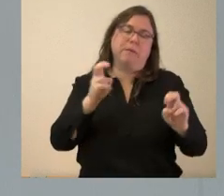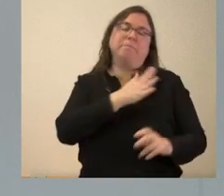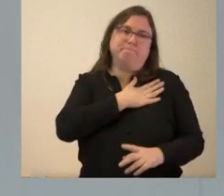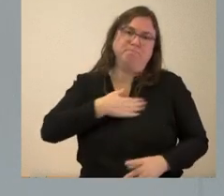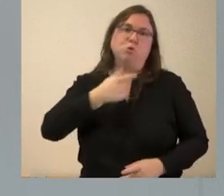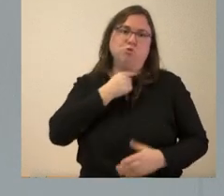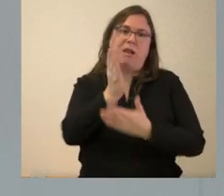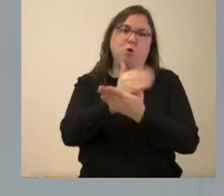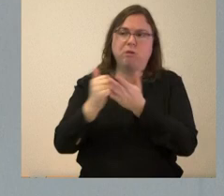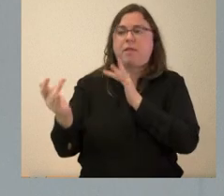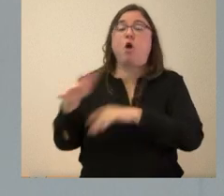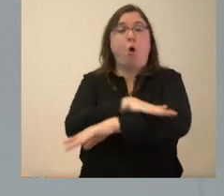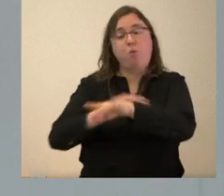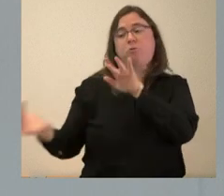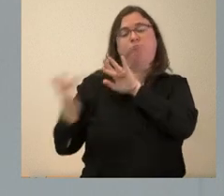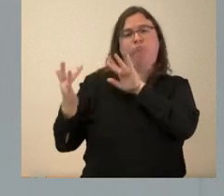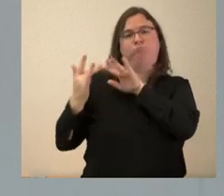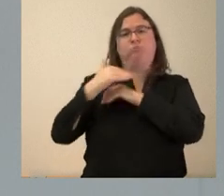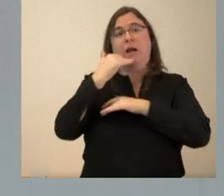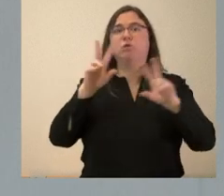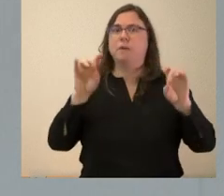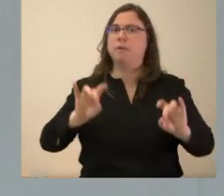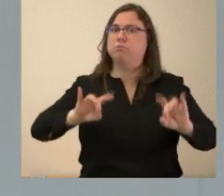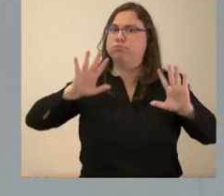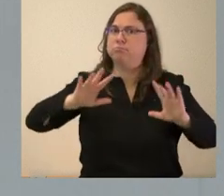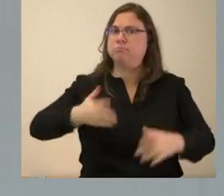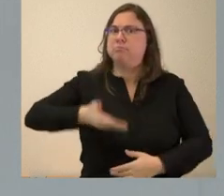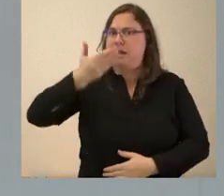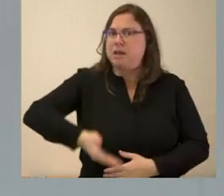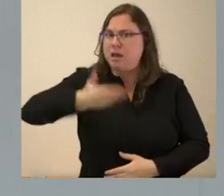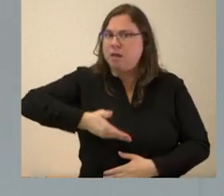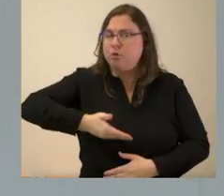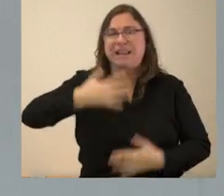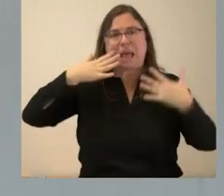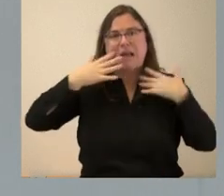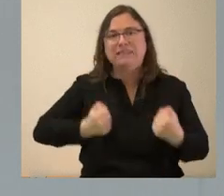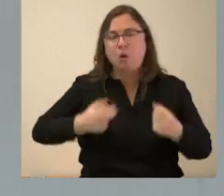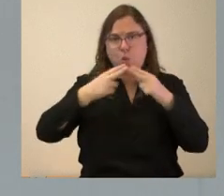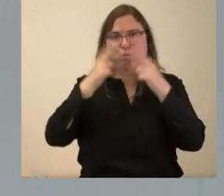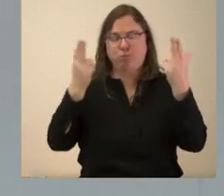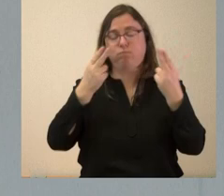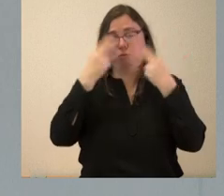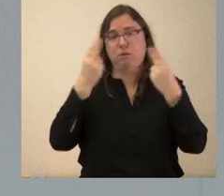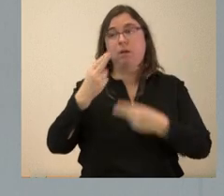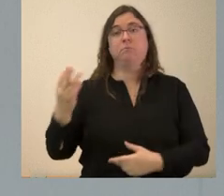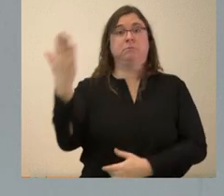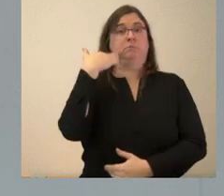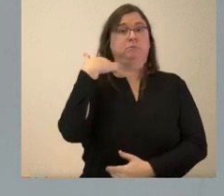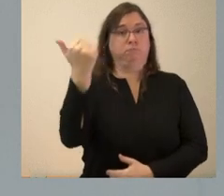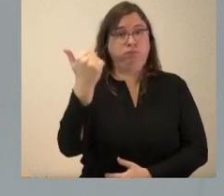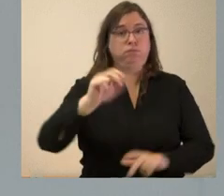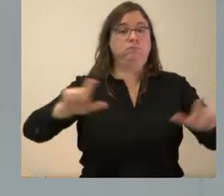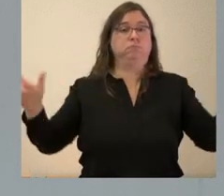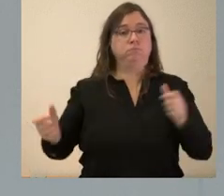Nos gustaría que el gobierno al menos en este tema que es tan sensible tan importante que es el que debe pasar pública nos convocará nos informara y no